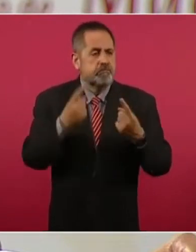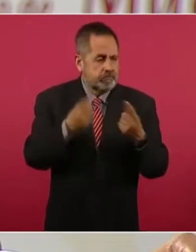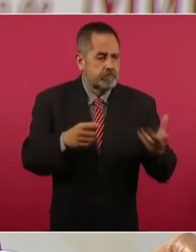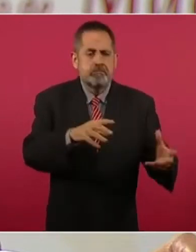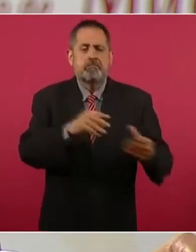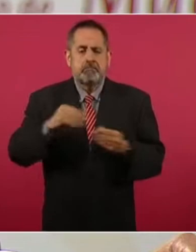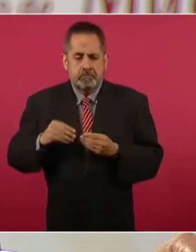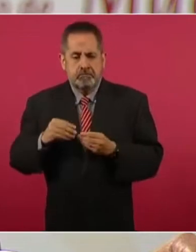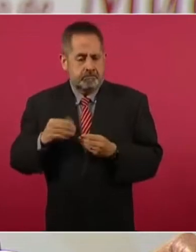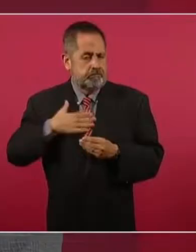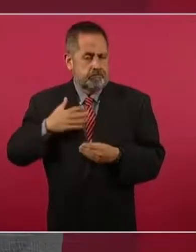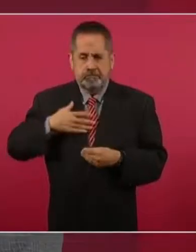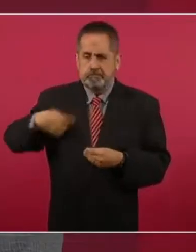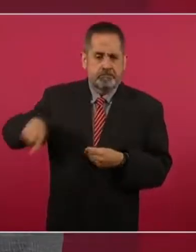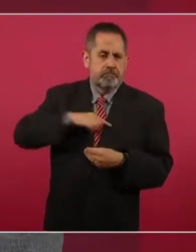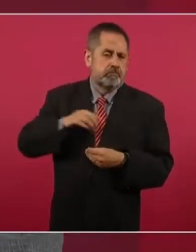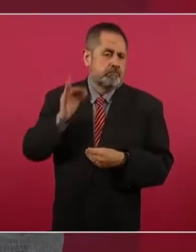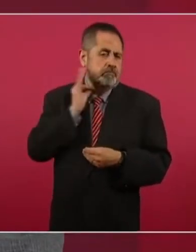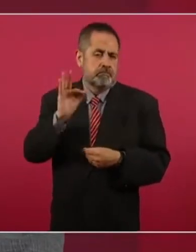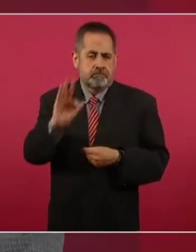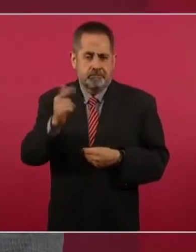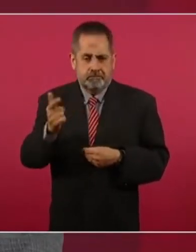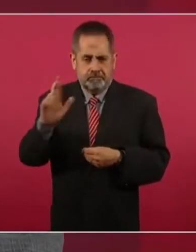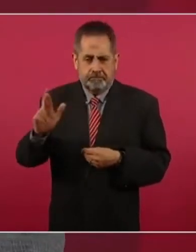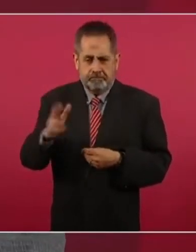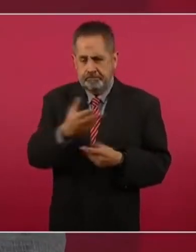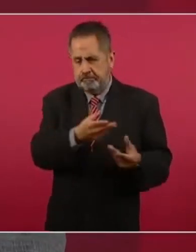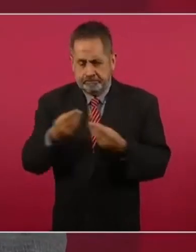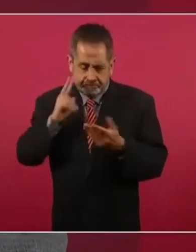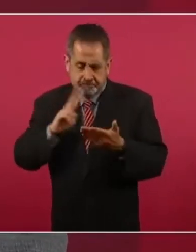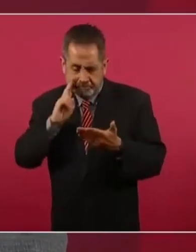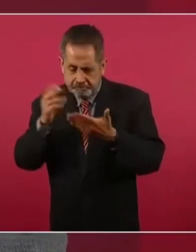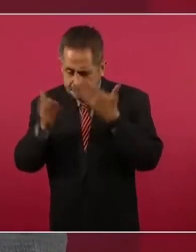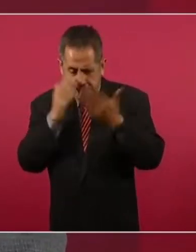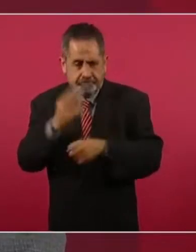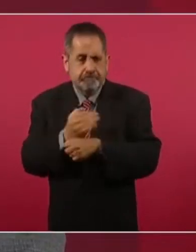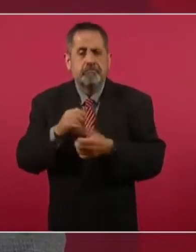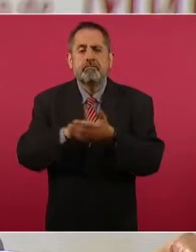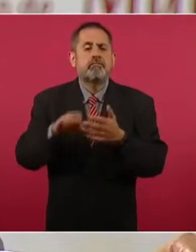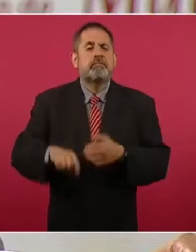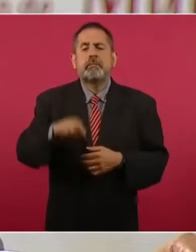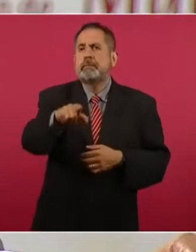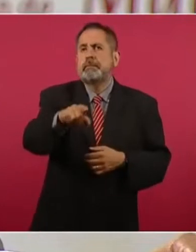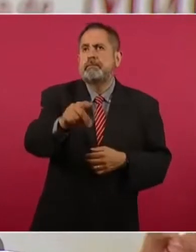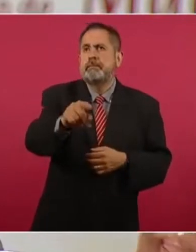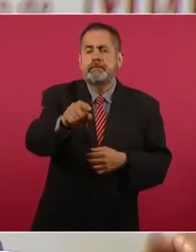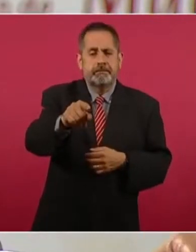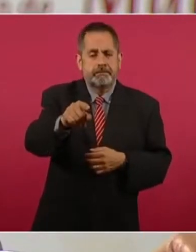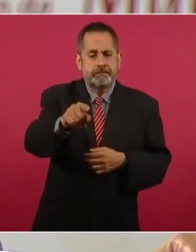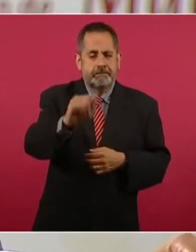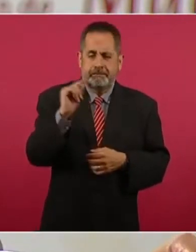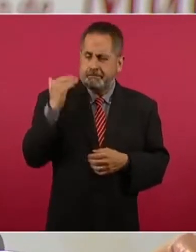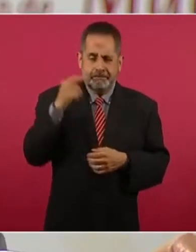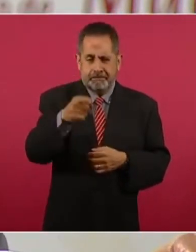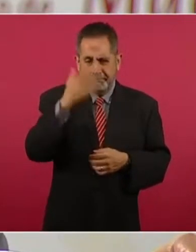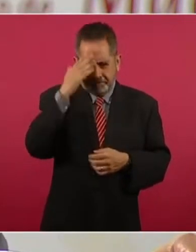atraídas por la Fiscalía General de la República, como es el caso